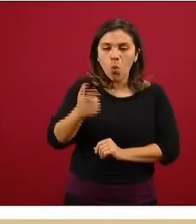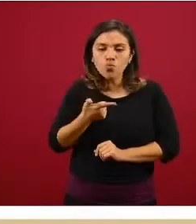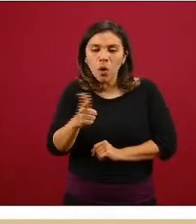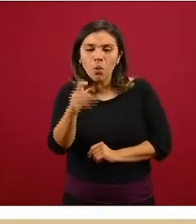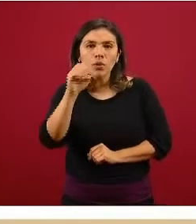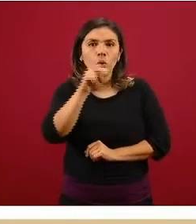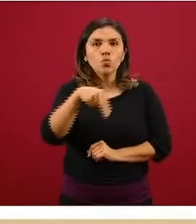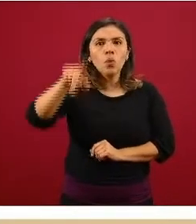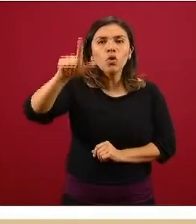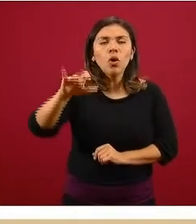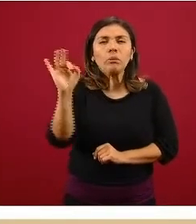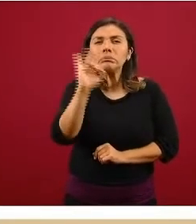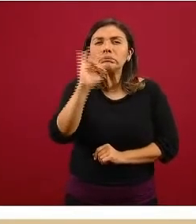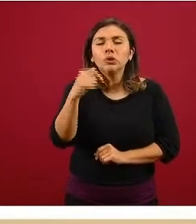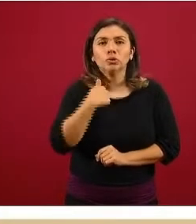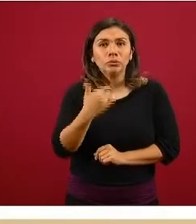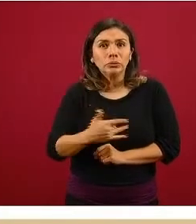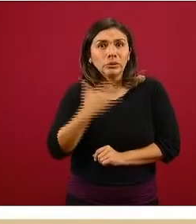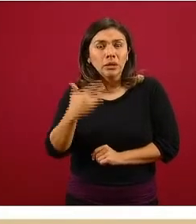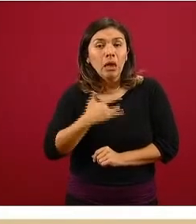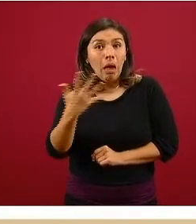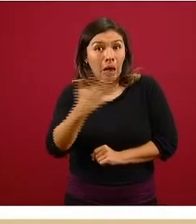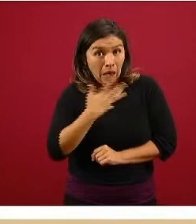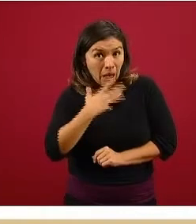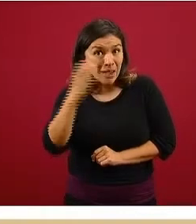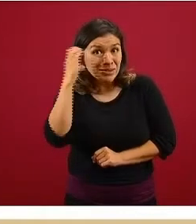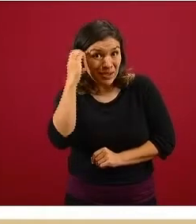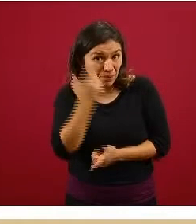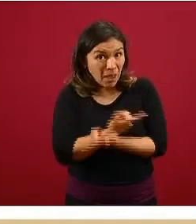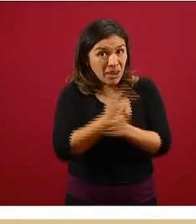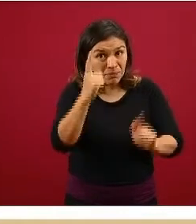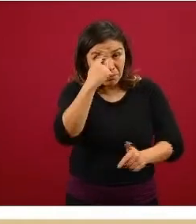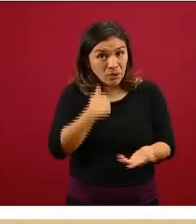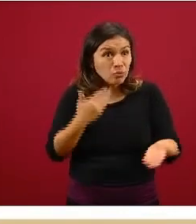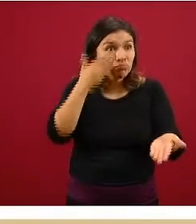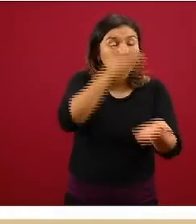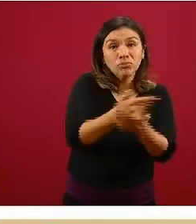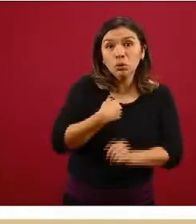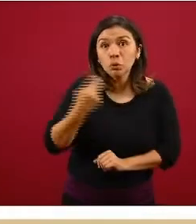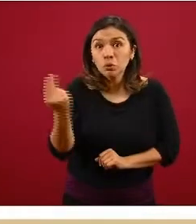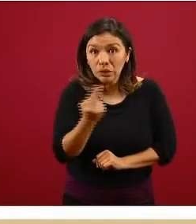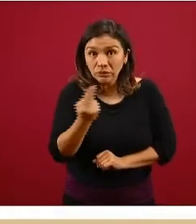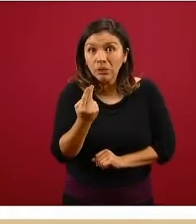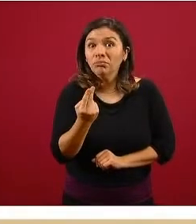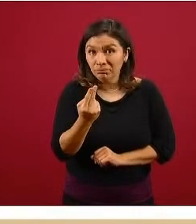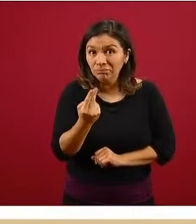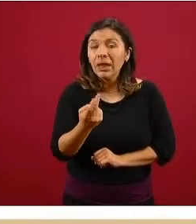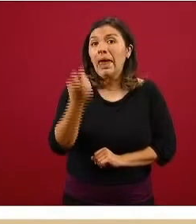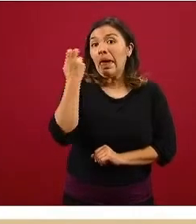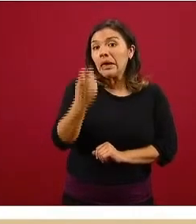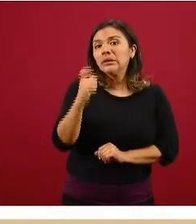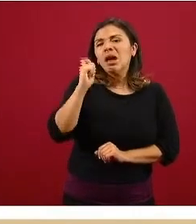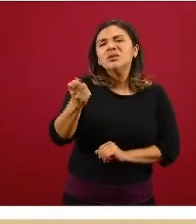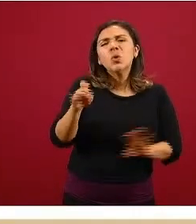León, si hubiera una cama disponible para mí si es que lo requiriera. Esta no es una